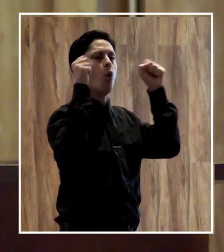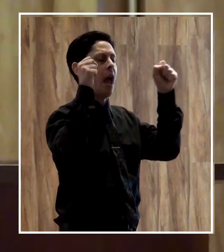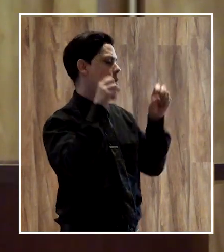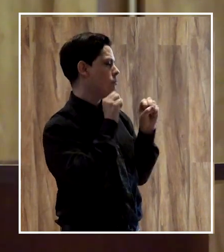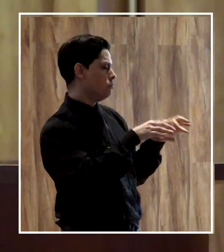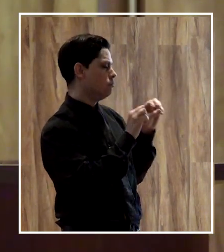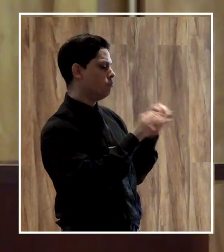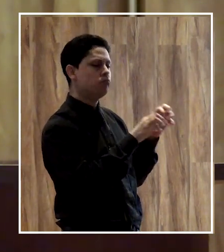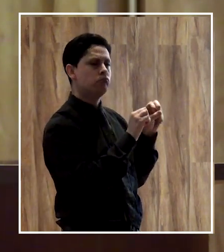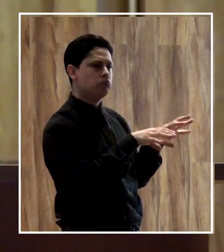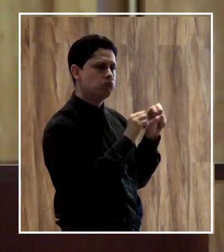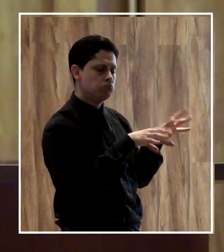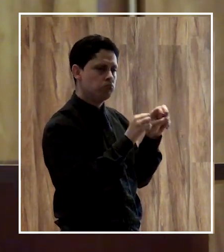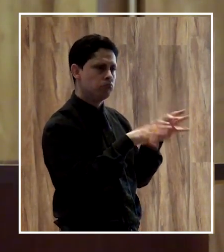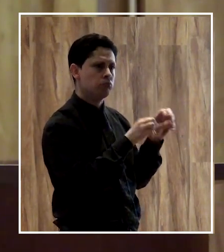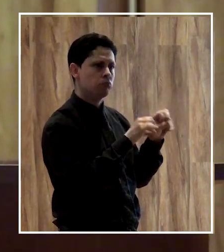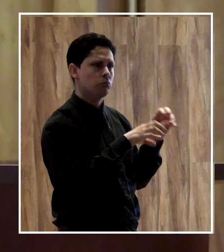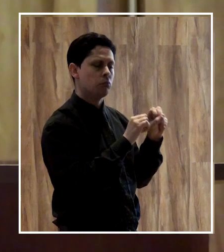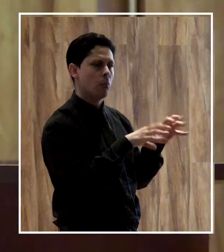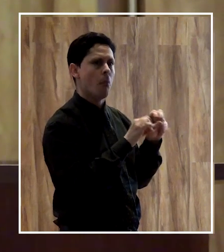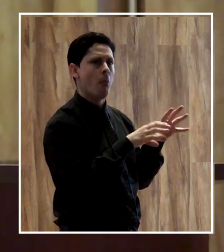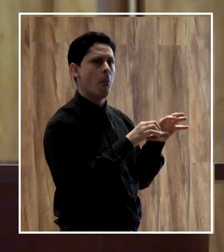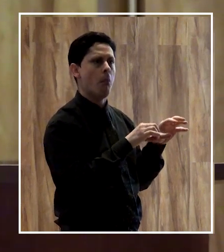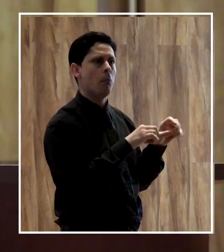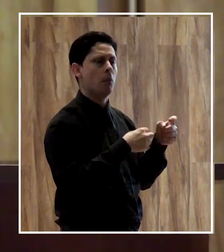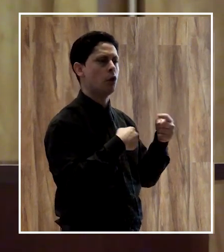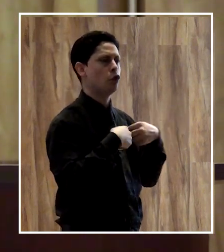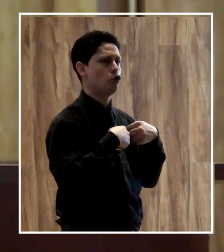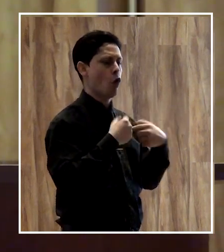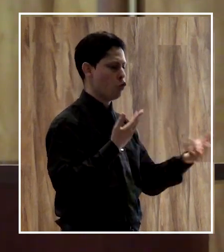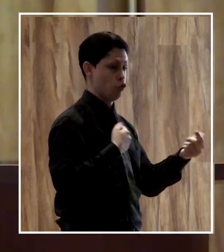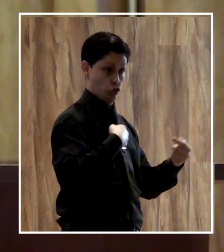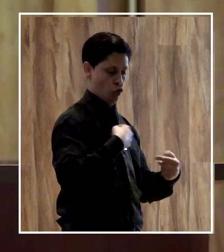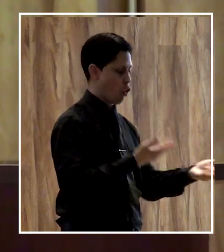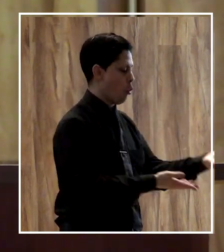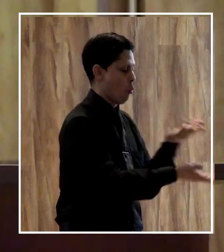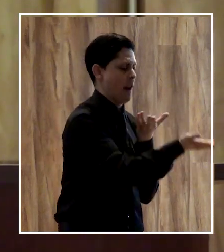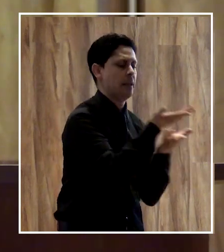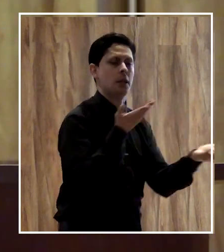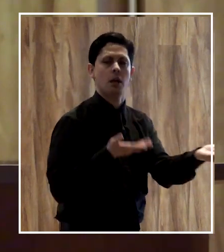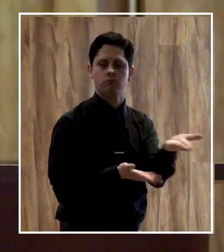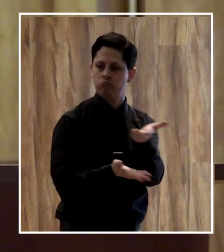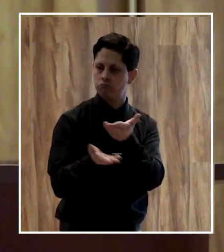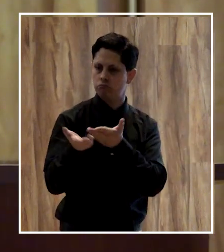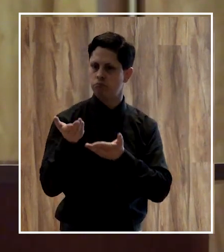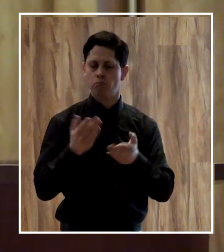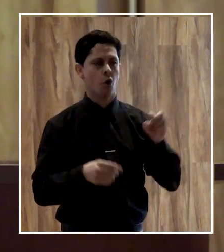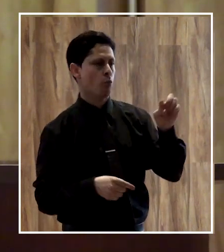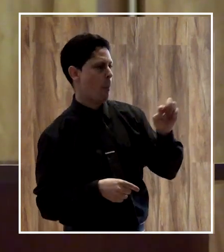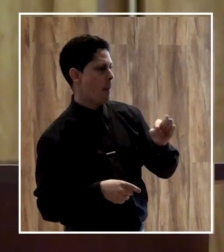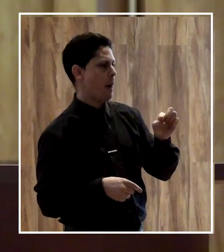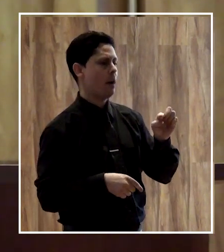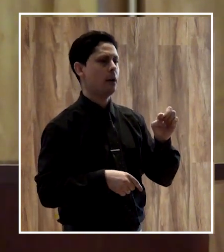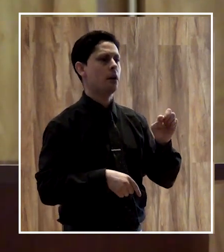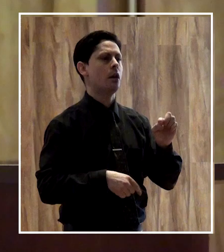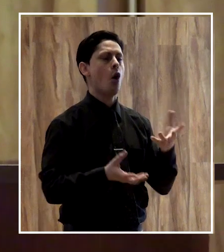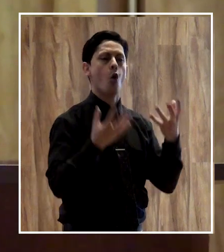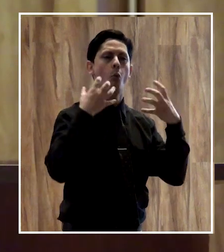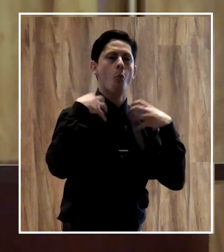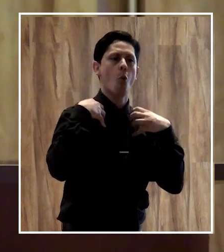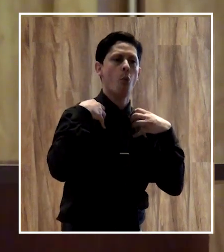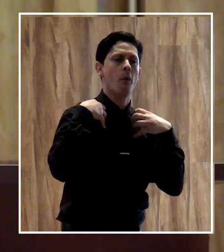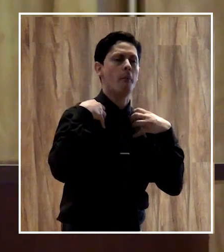popular, en alguien que compartía con padres y apoderados, con mis